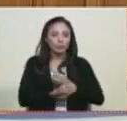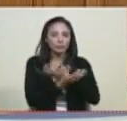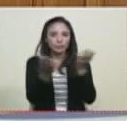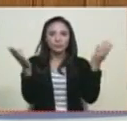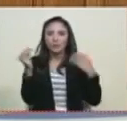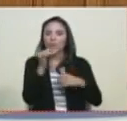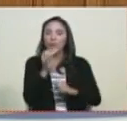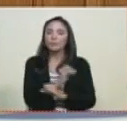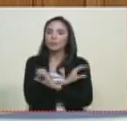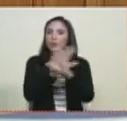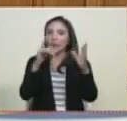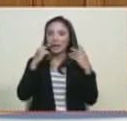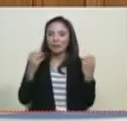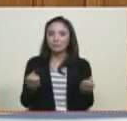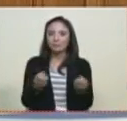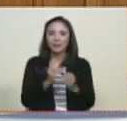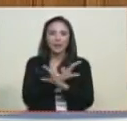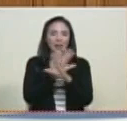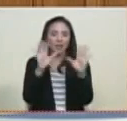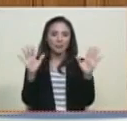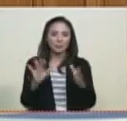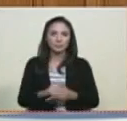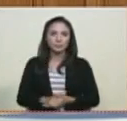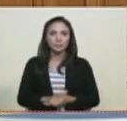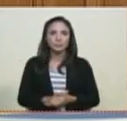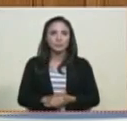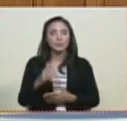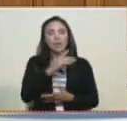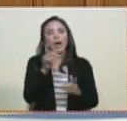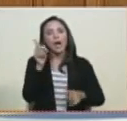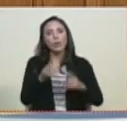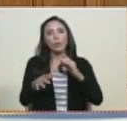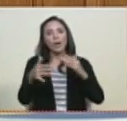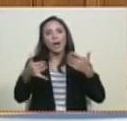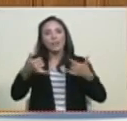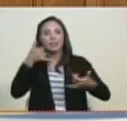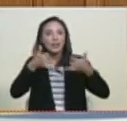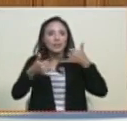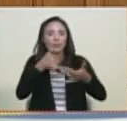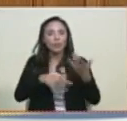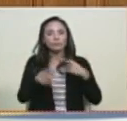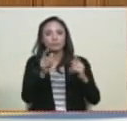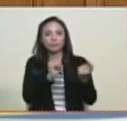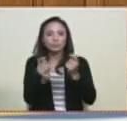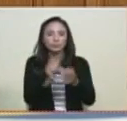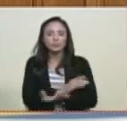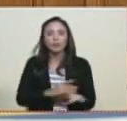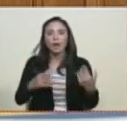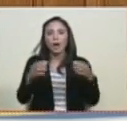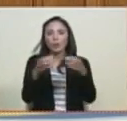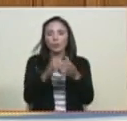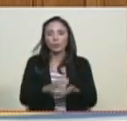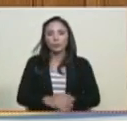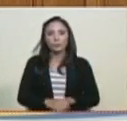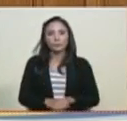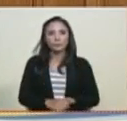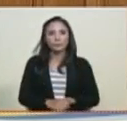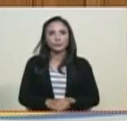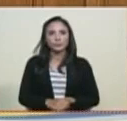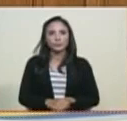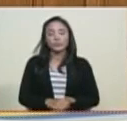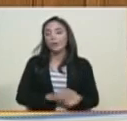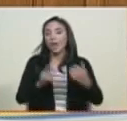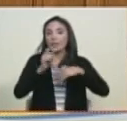con ustedes, que estén muy a detalle. Esto es parte de la grabación de los sistemas de comunicación interinos,